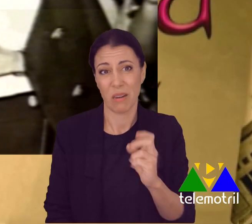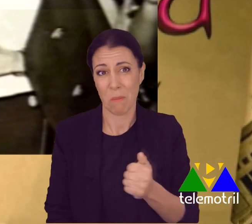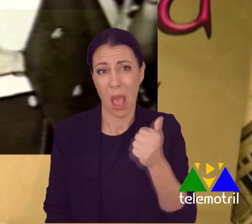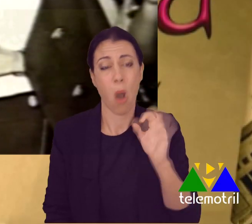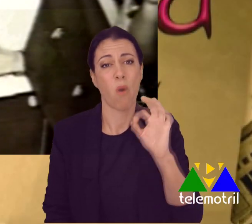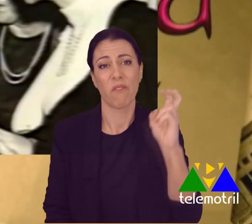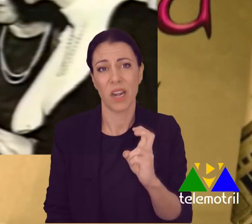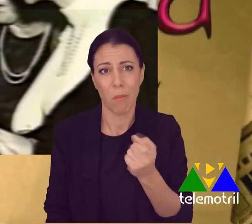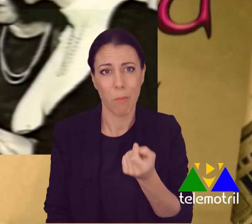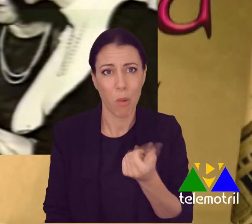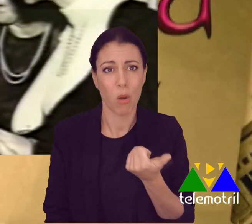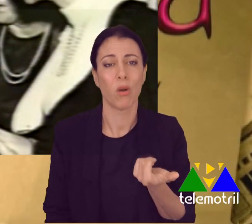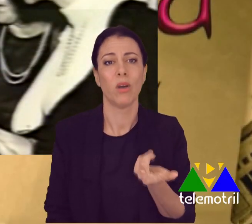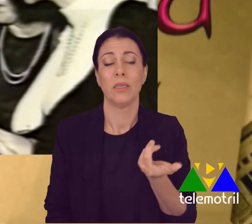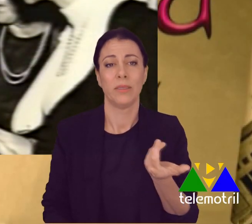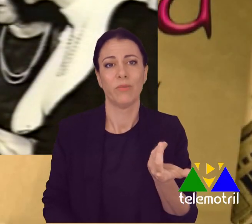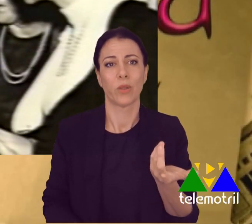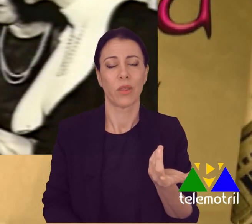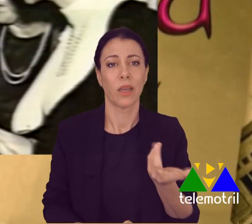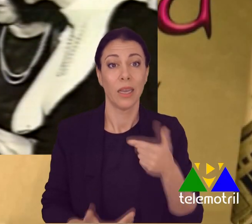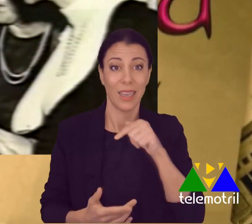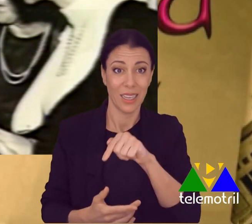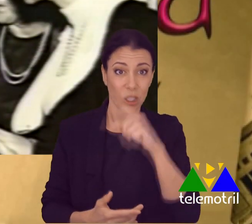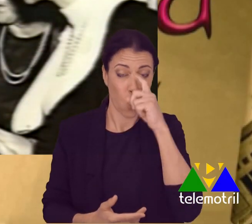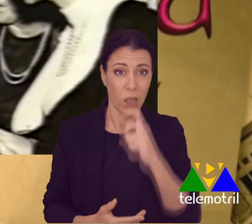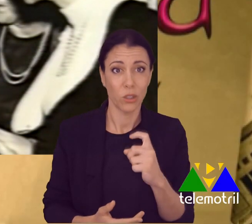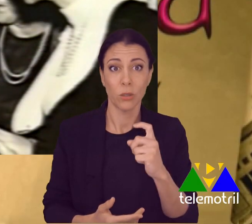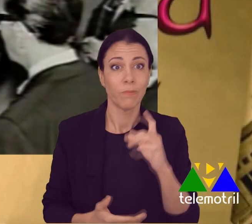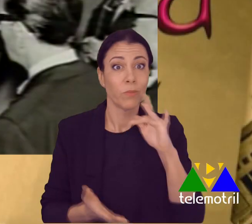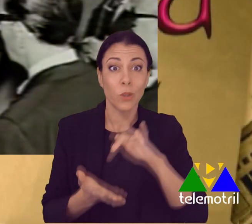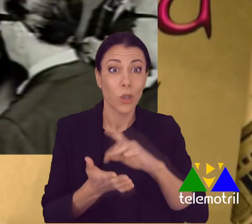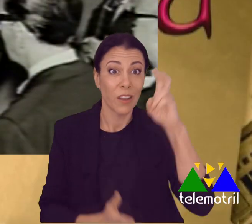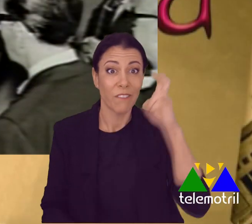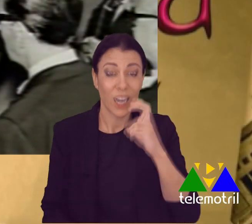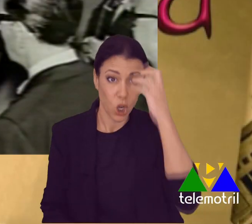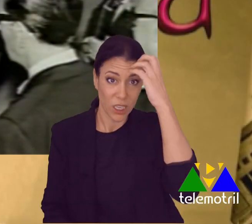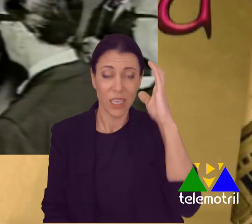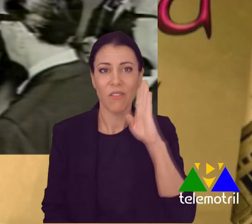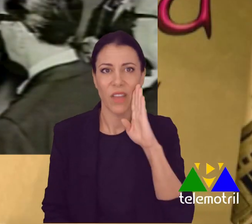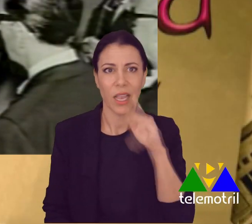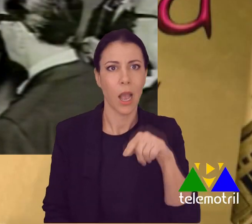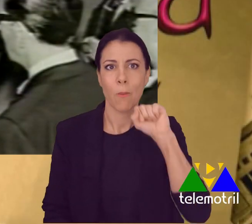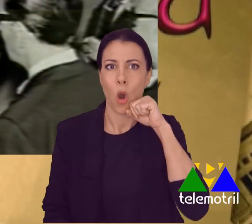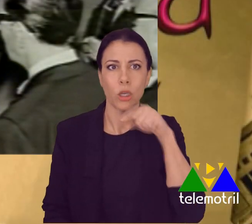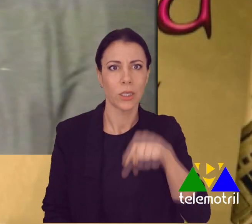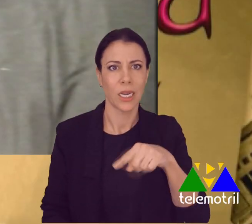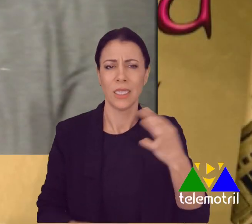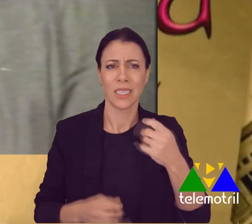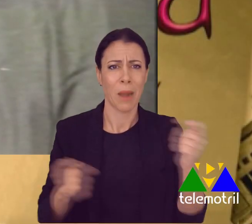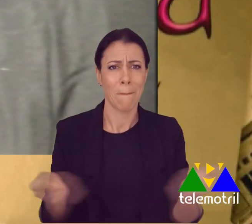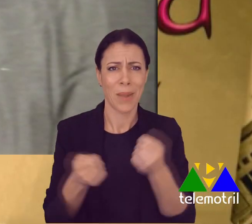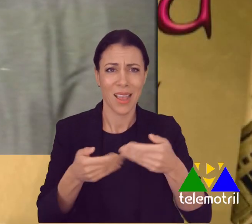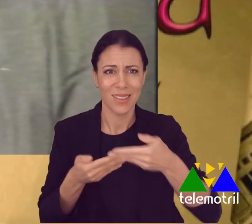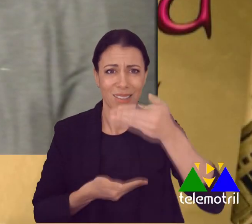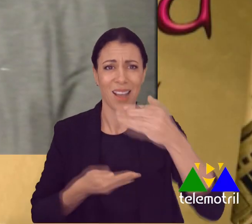muy pocos y desde luego pues en esos años pues cada vez que venían los Reyes de Bélgica salía Motril en la prensa, en la